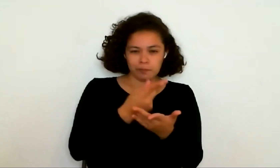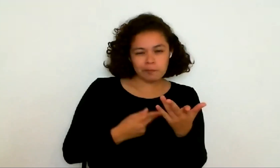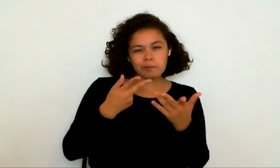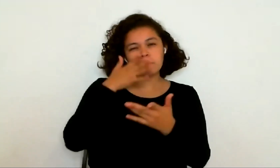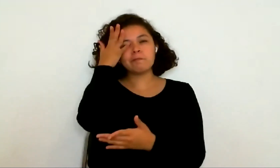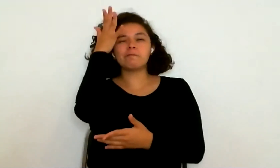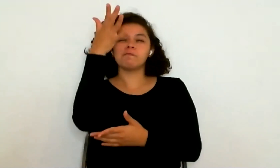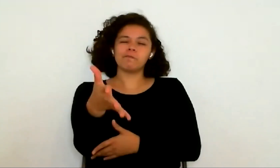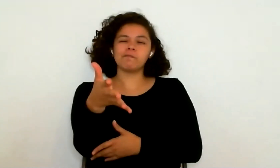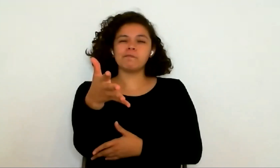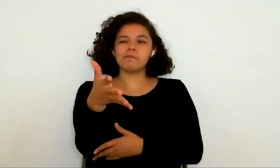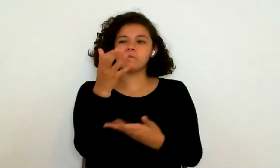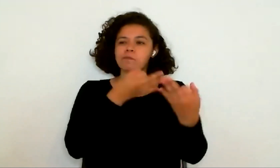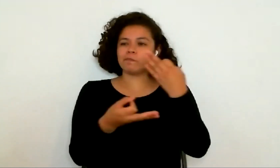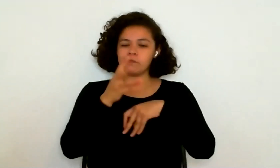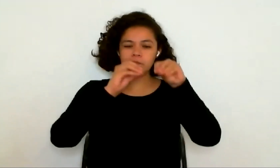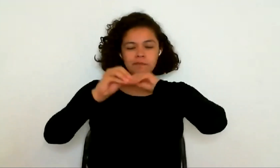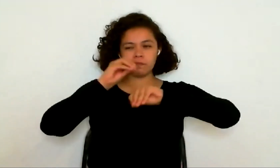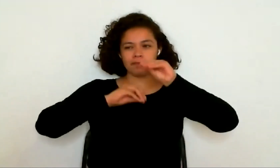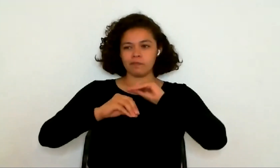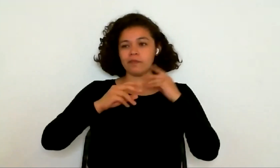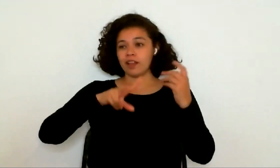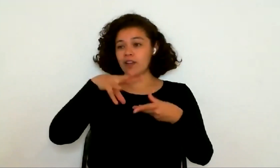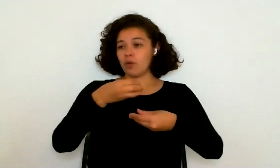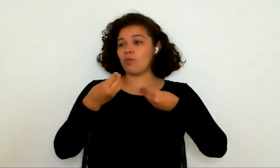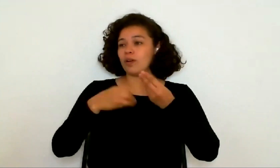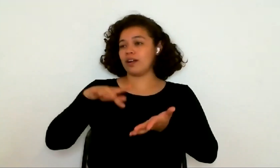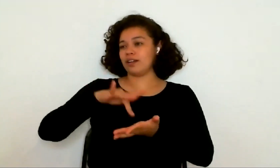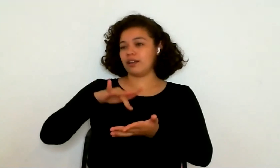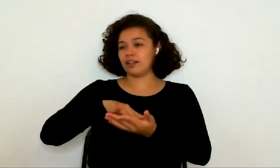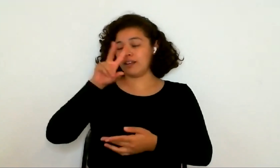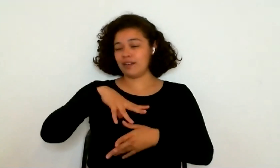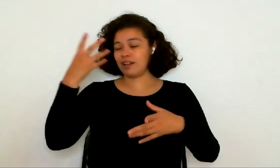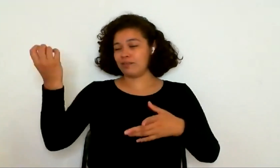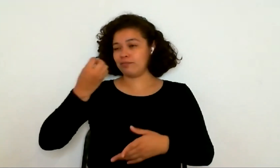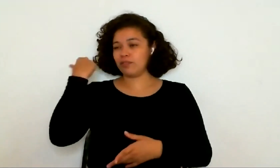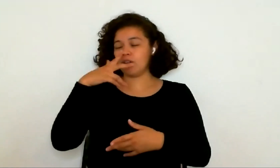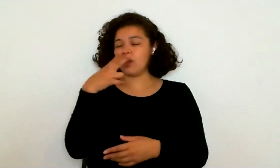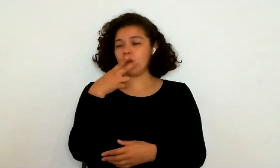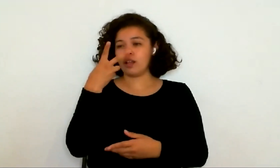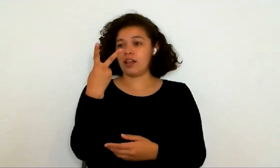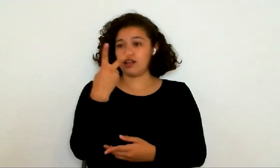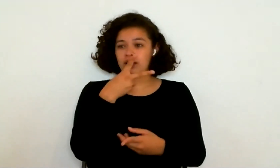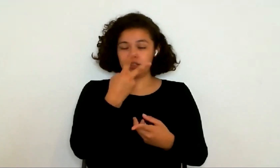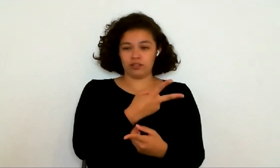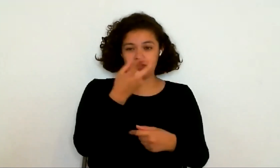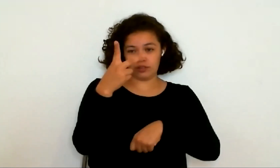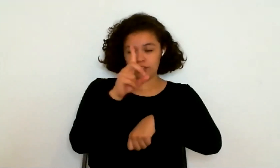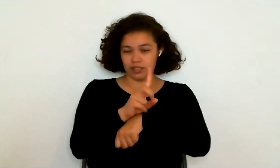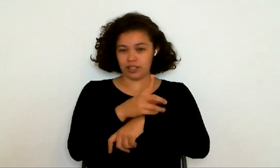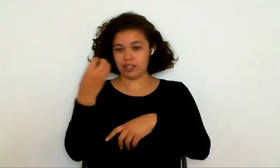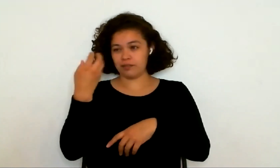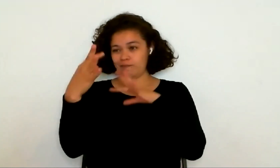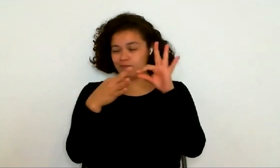de ejecutar todo esto. Entonces, la verdad, muchas gracias. Son una exposición excelente, las dos. Y, y